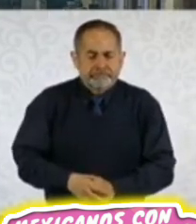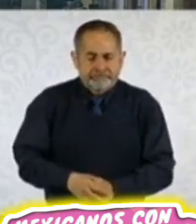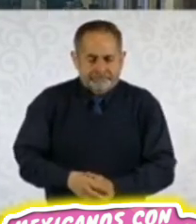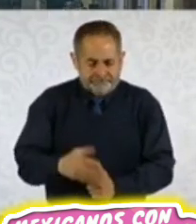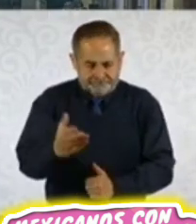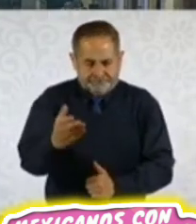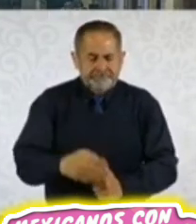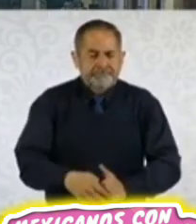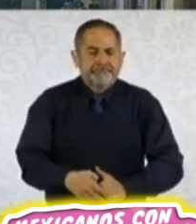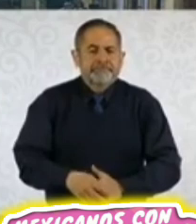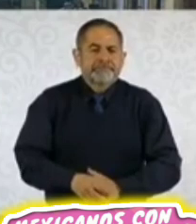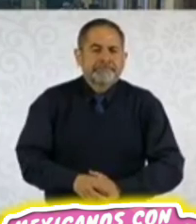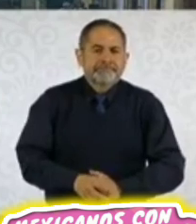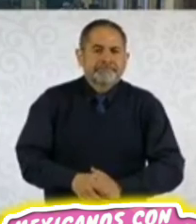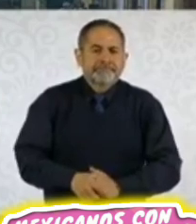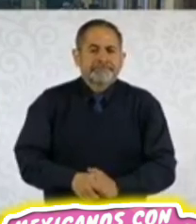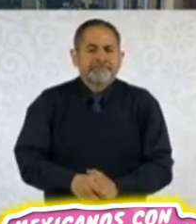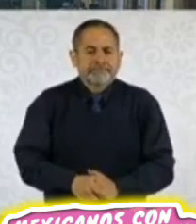adelante.